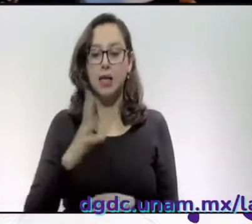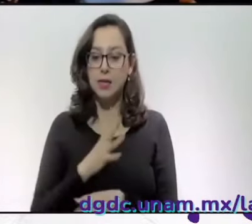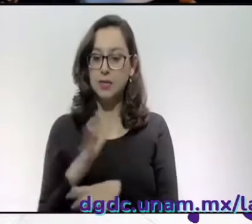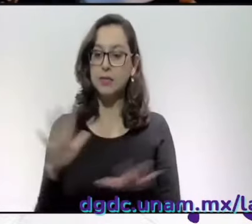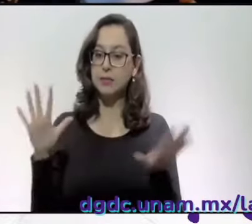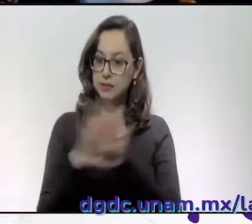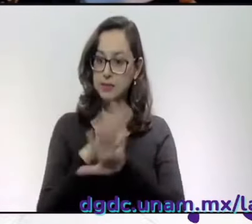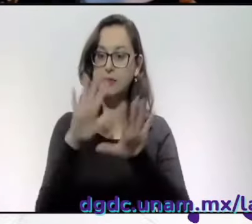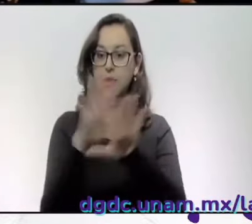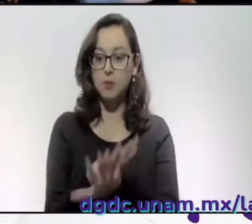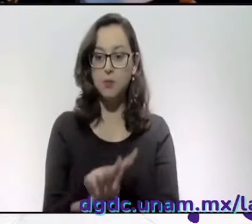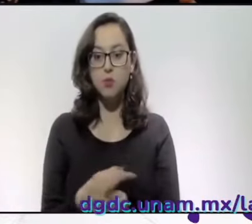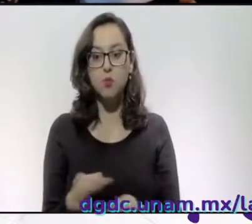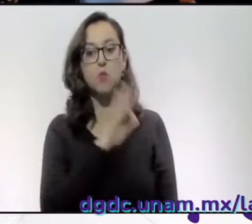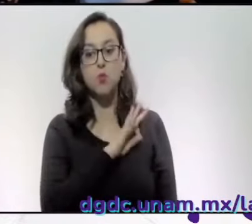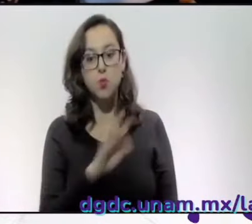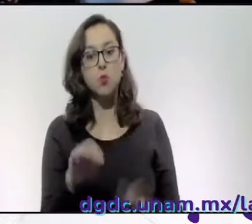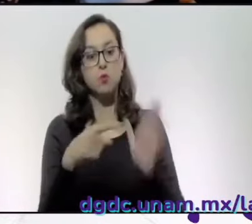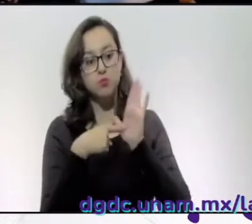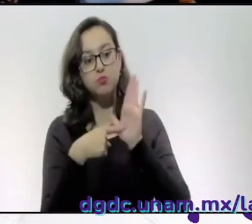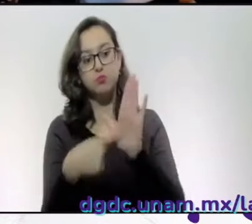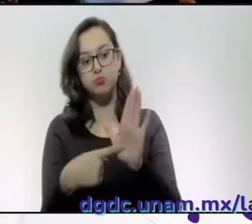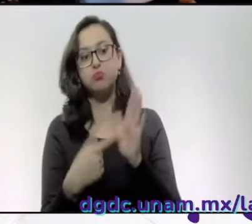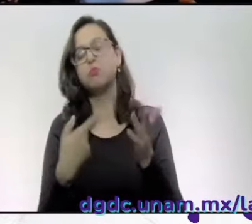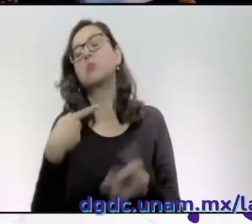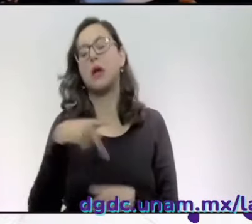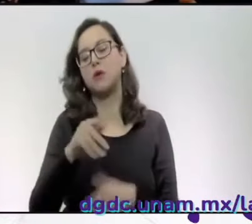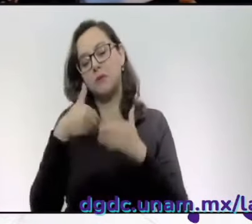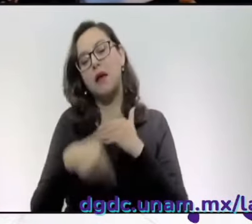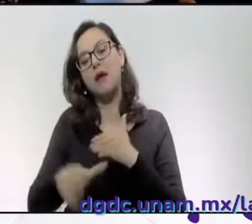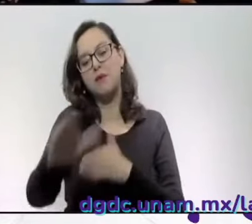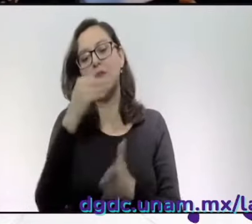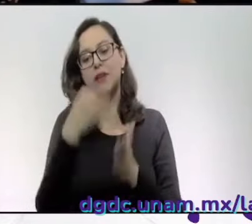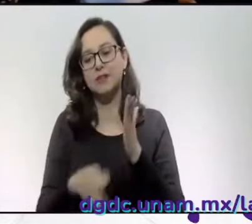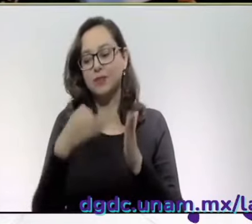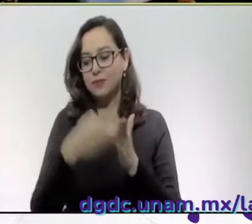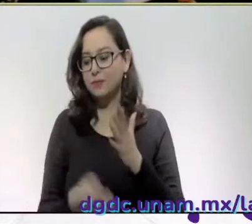muchos aspectos, queda mucho camino, ¿no? Pero ahí está.